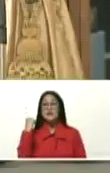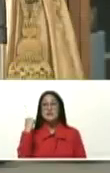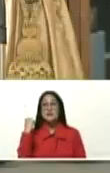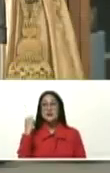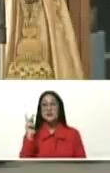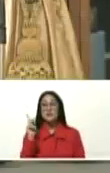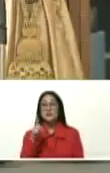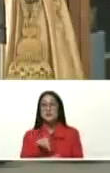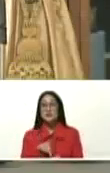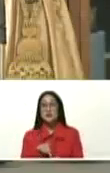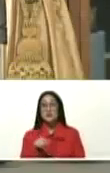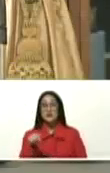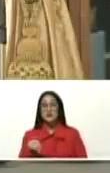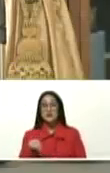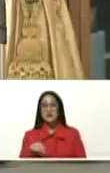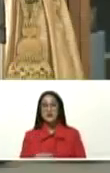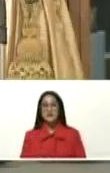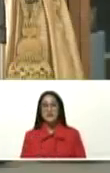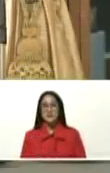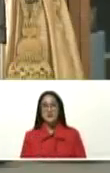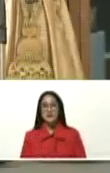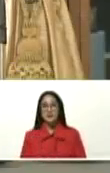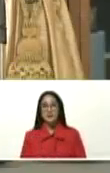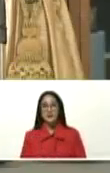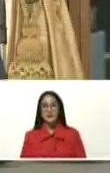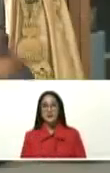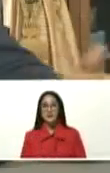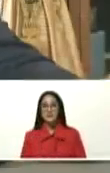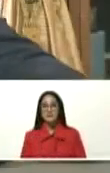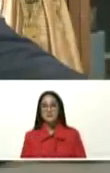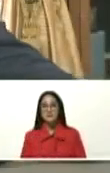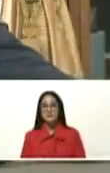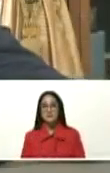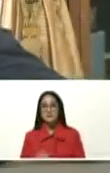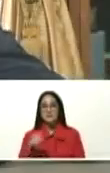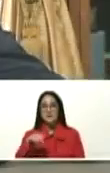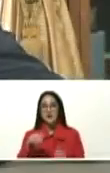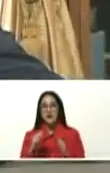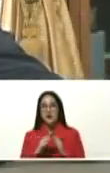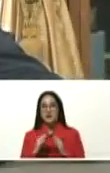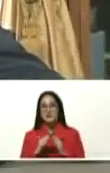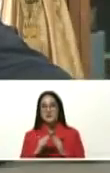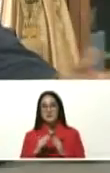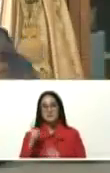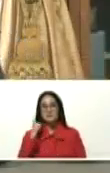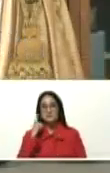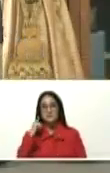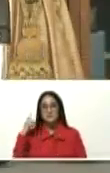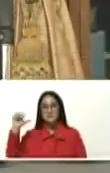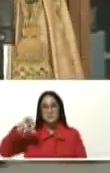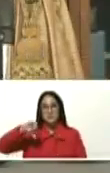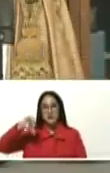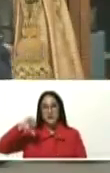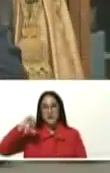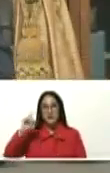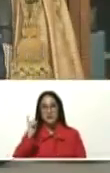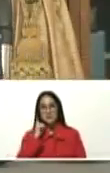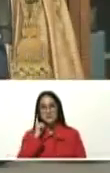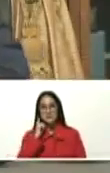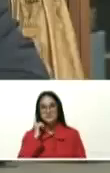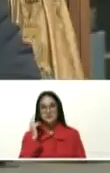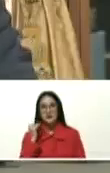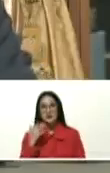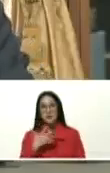Ontem, cuando llegamos aquí, sentimos que estamos en casa y hoy confirmamos. Y yo